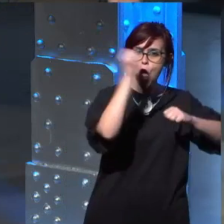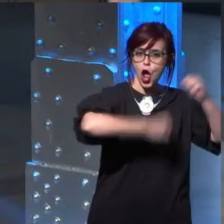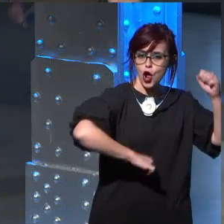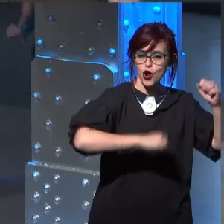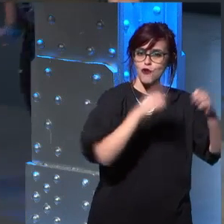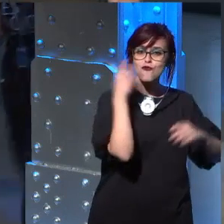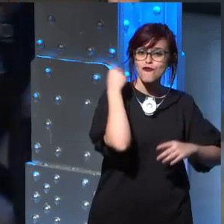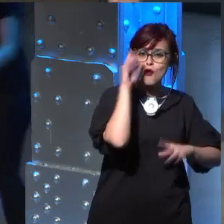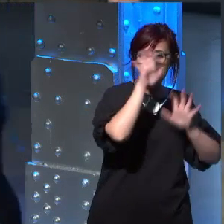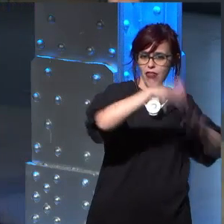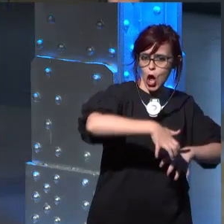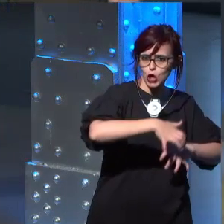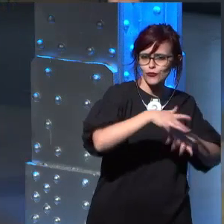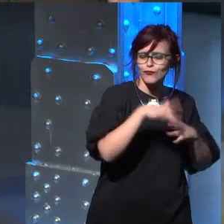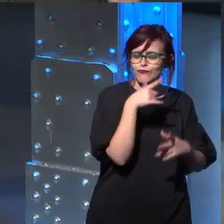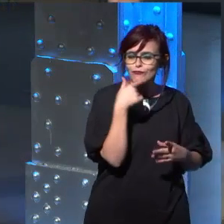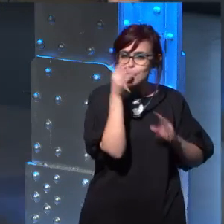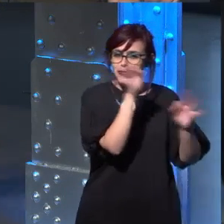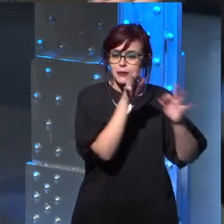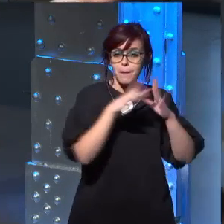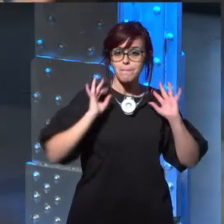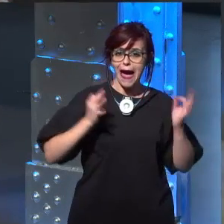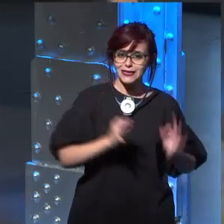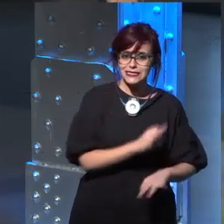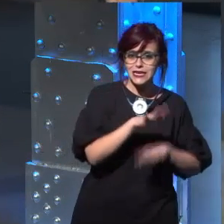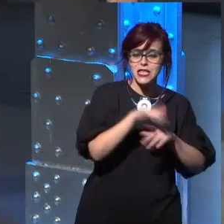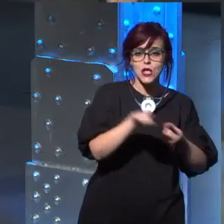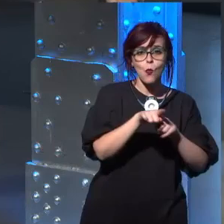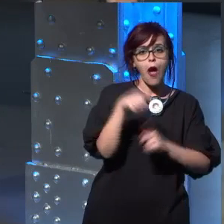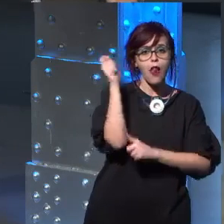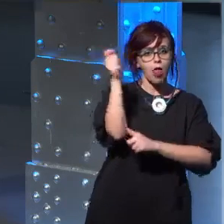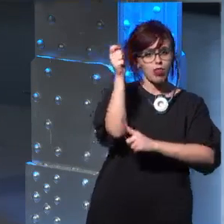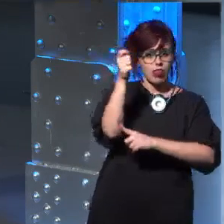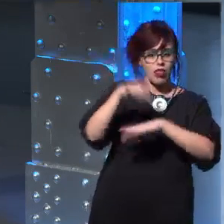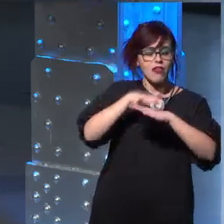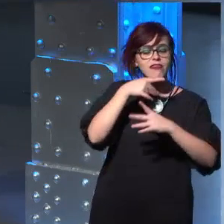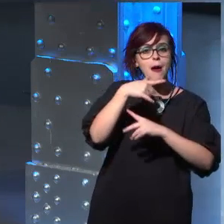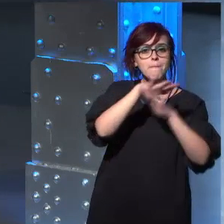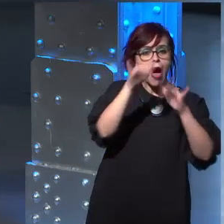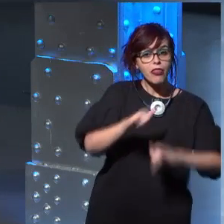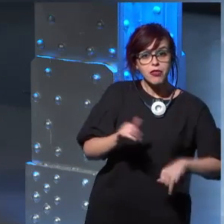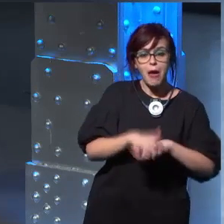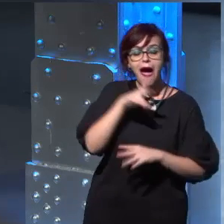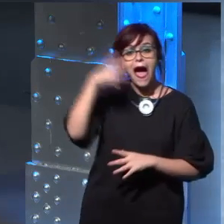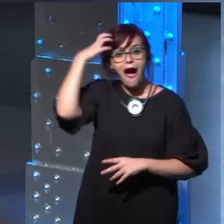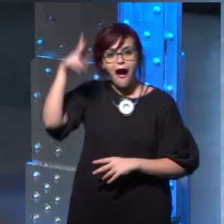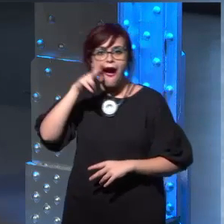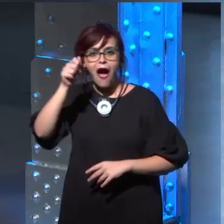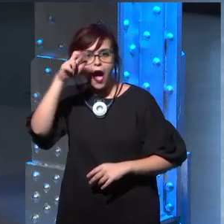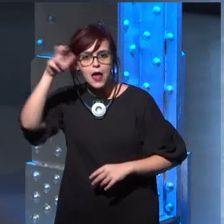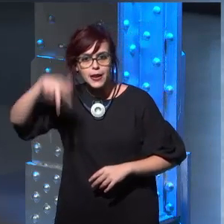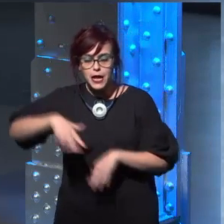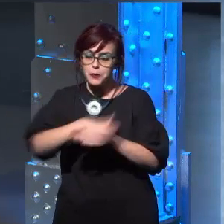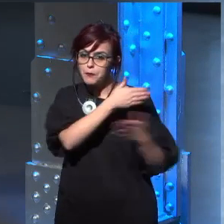intenciones. Envió las puertas a un maestro con un estandarte de paz para negociar. Harren salió a recibirlo.